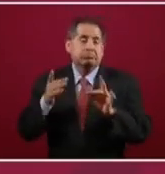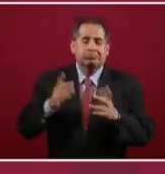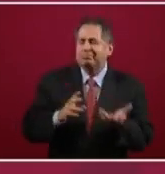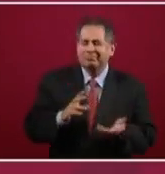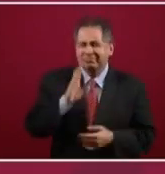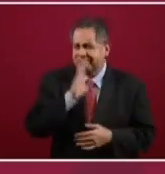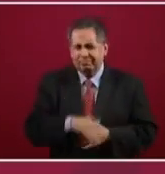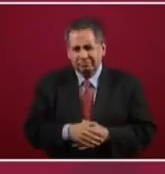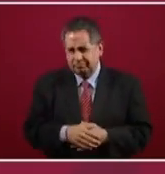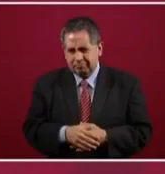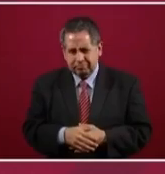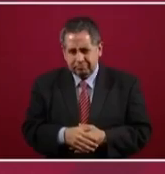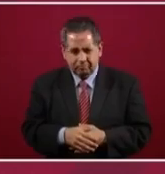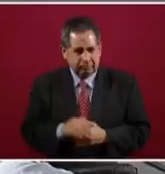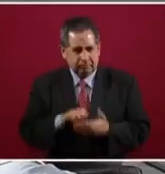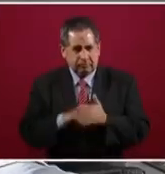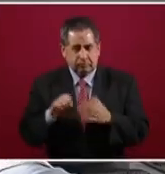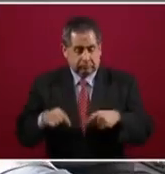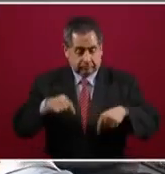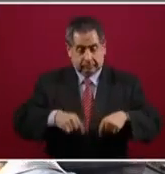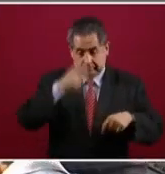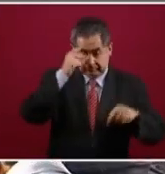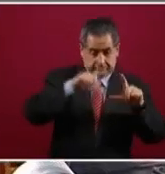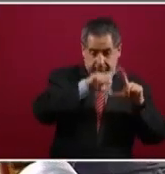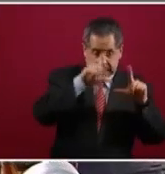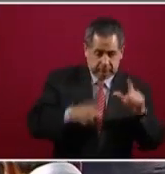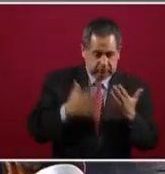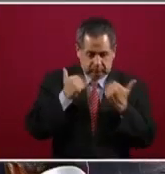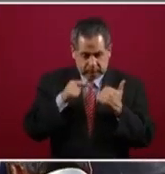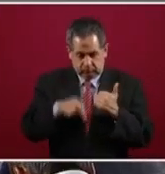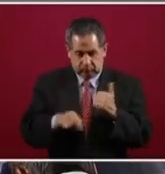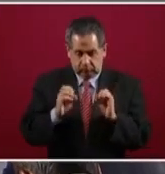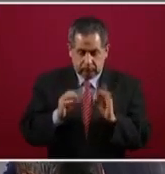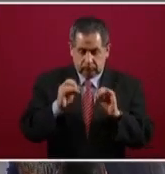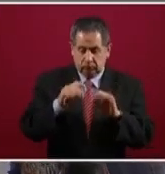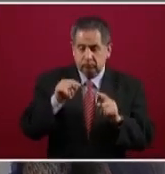No hay oficinas en México